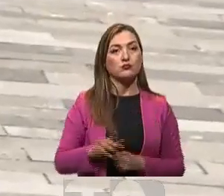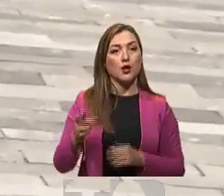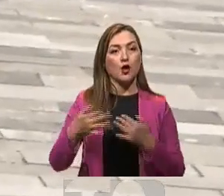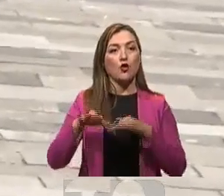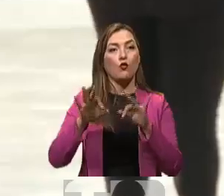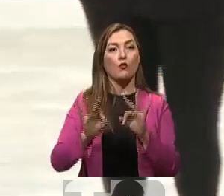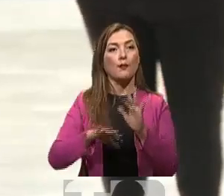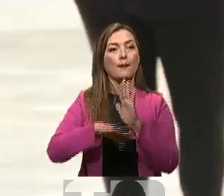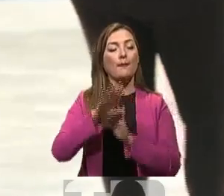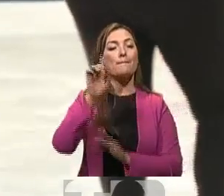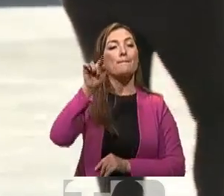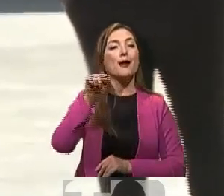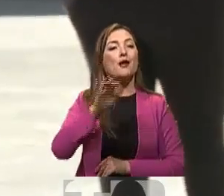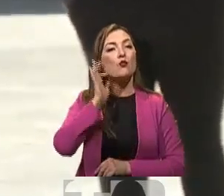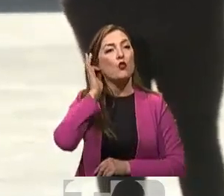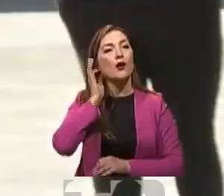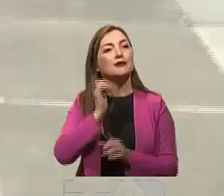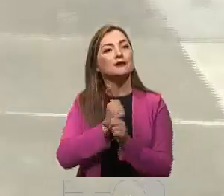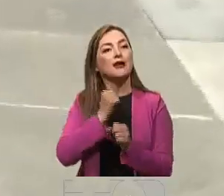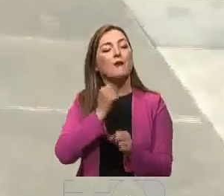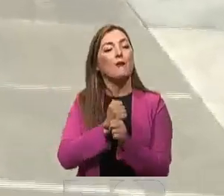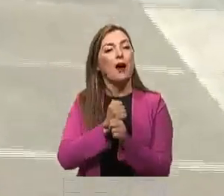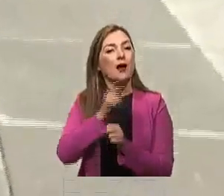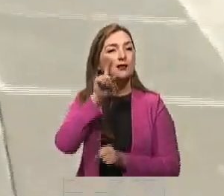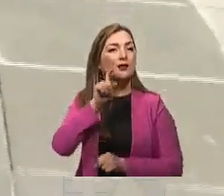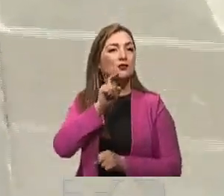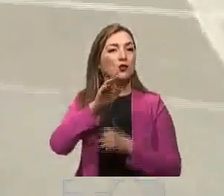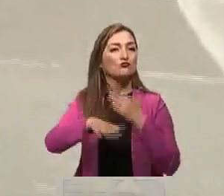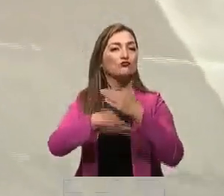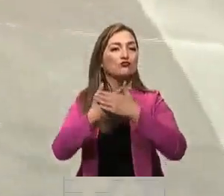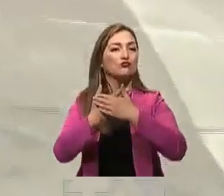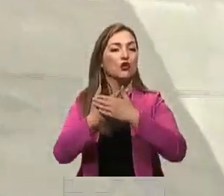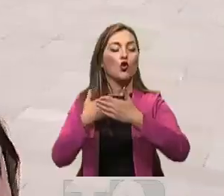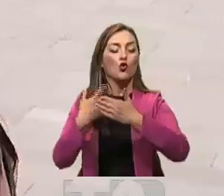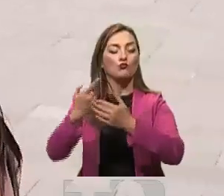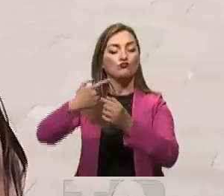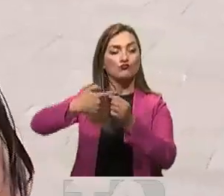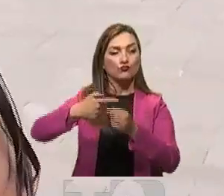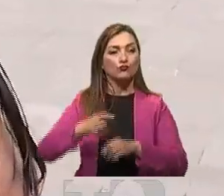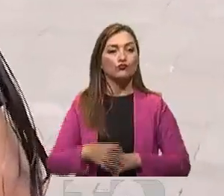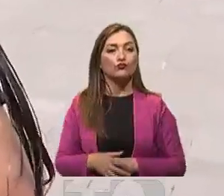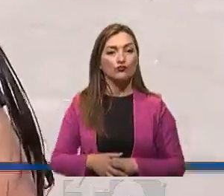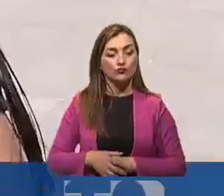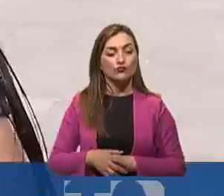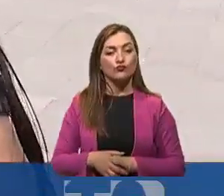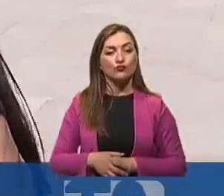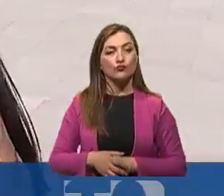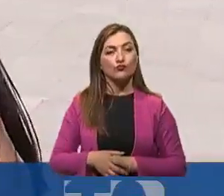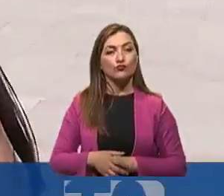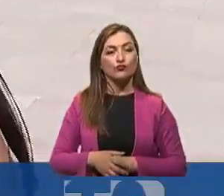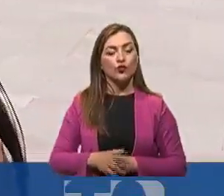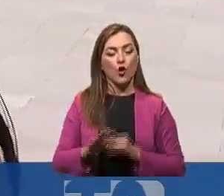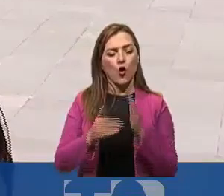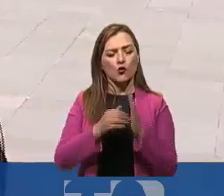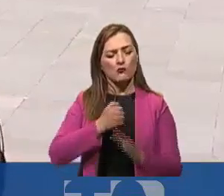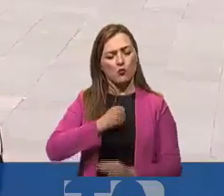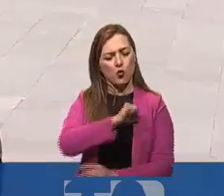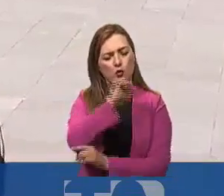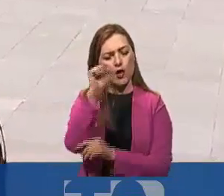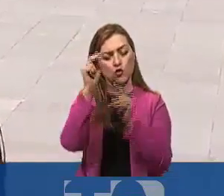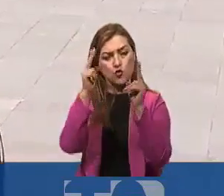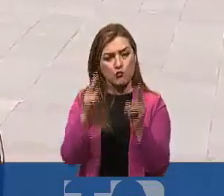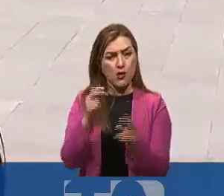son más de 1.000 mujeres que se dedican a esta profesión en toda la ciudad. Fue por la vulneración de derechos humanos para las